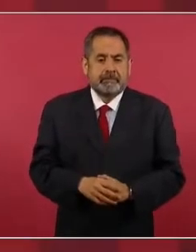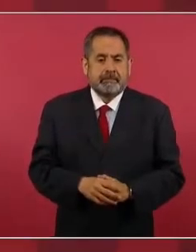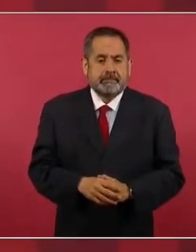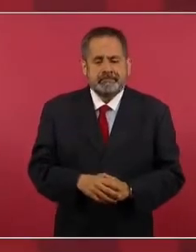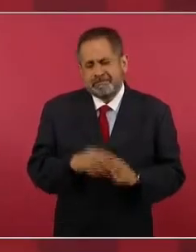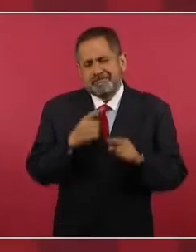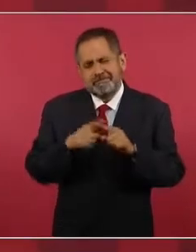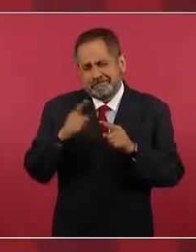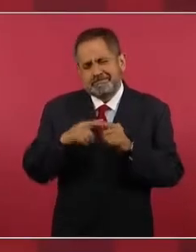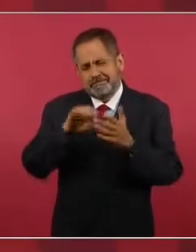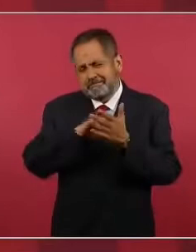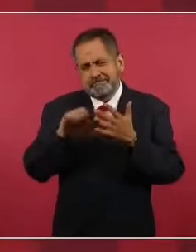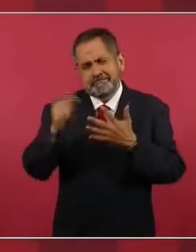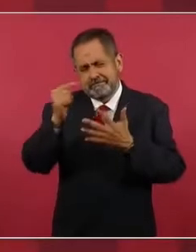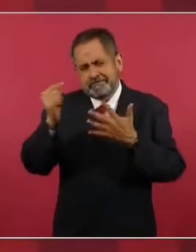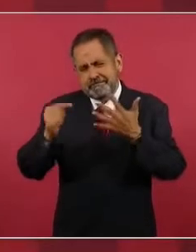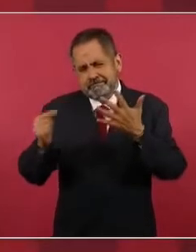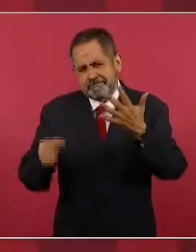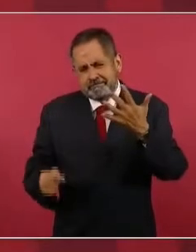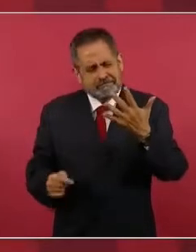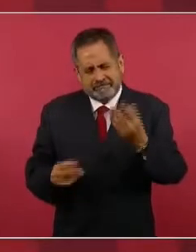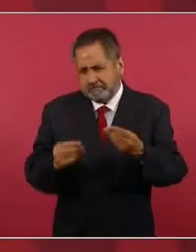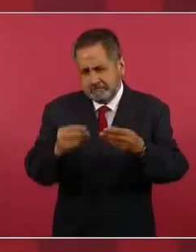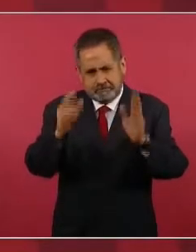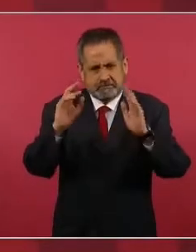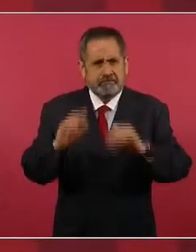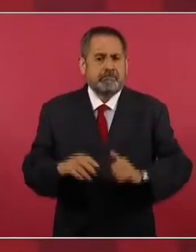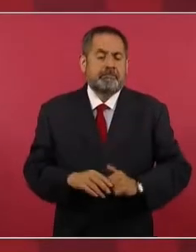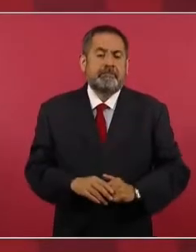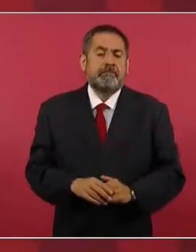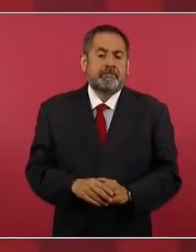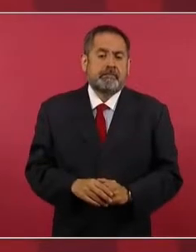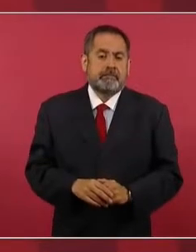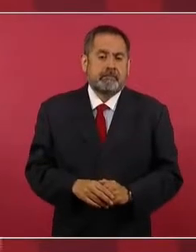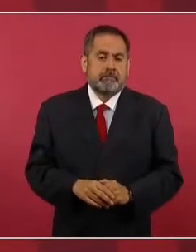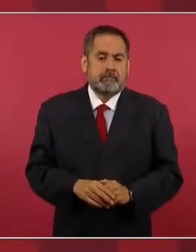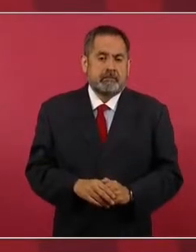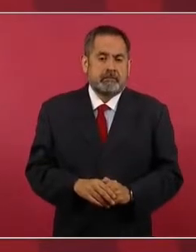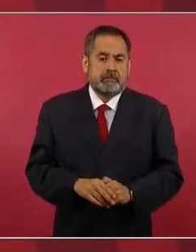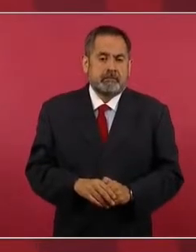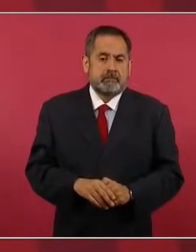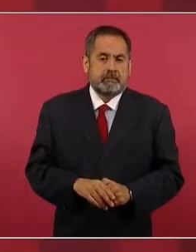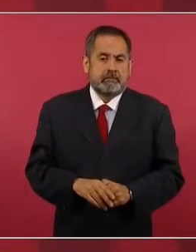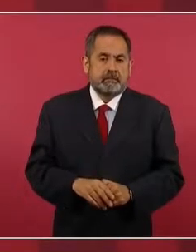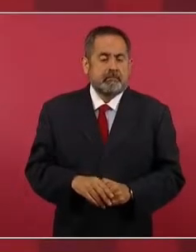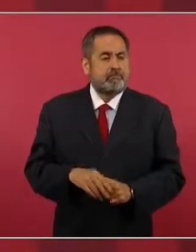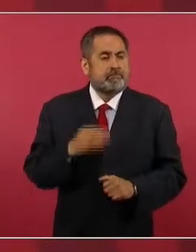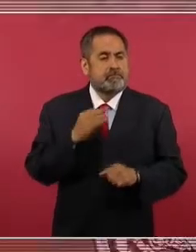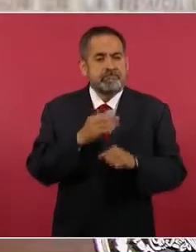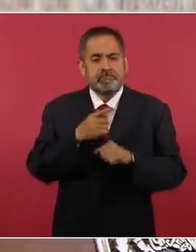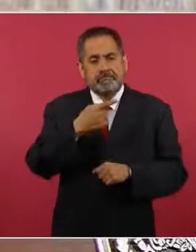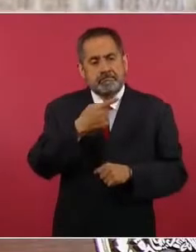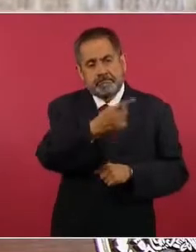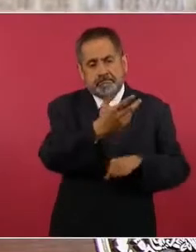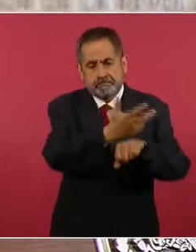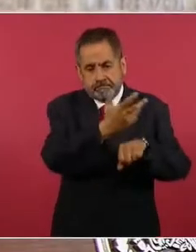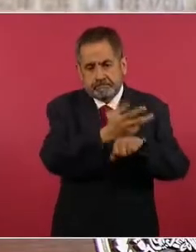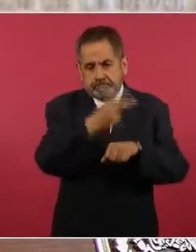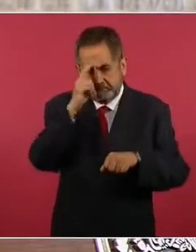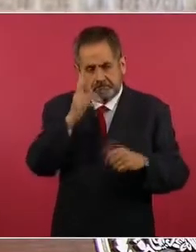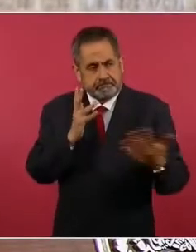Y así muchísimas otras cosas. Se ha venido dando una integración